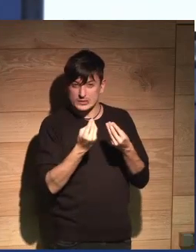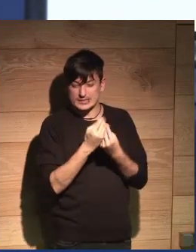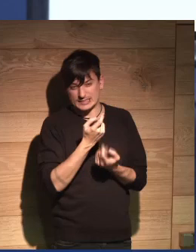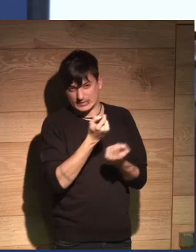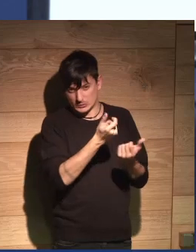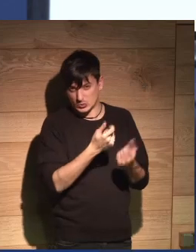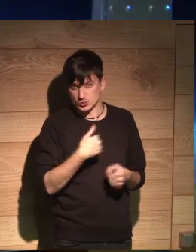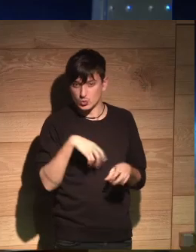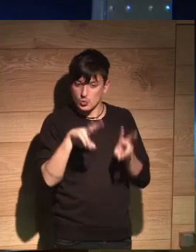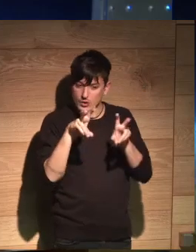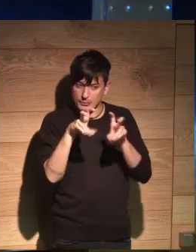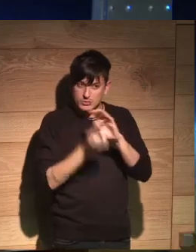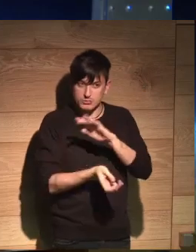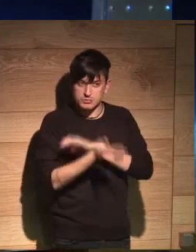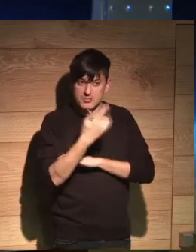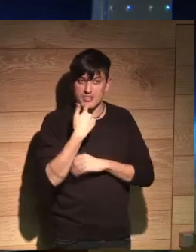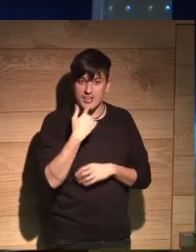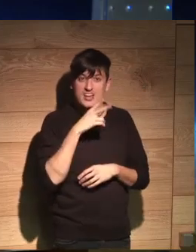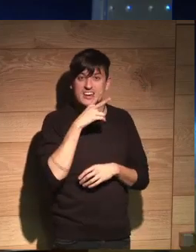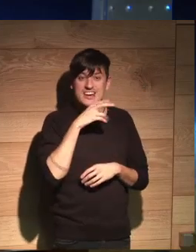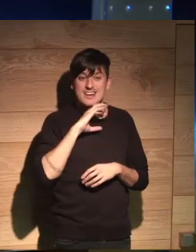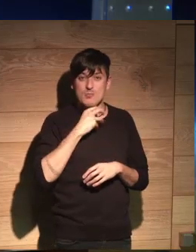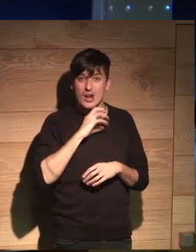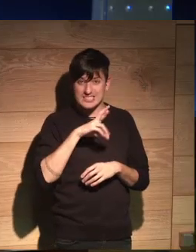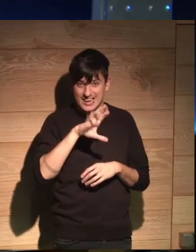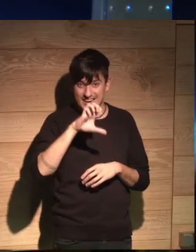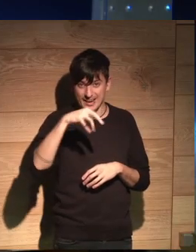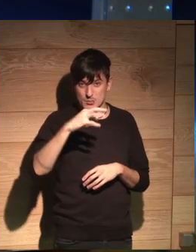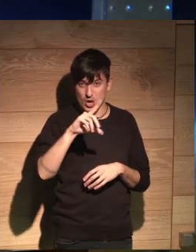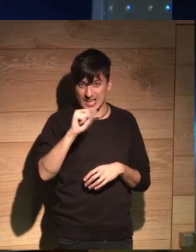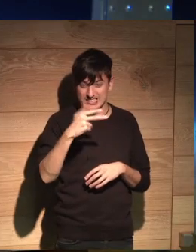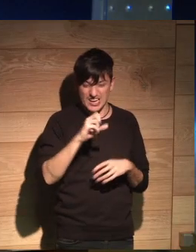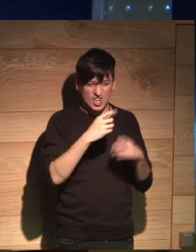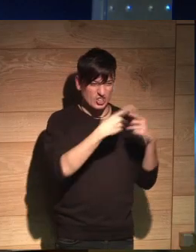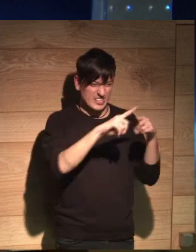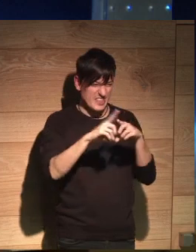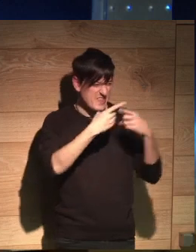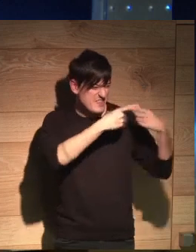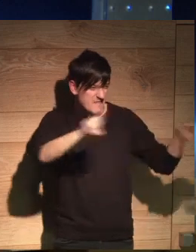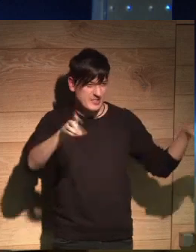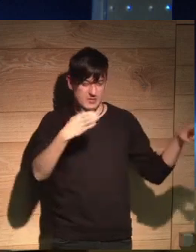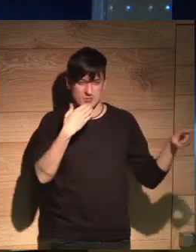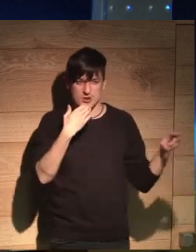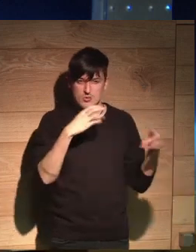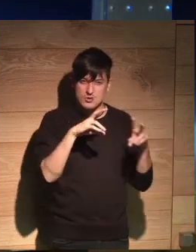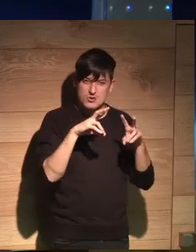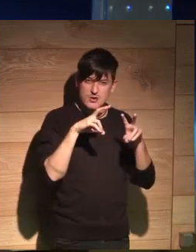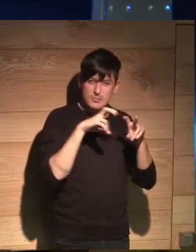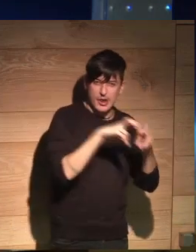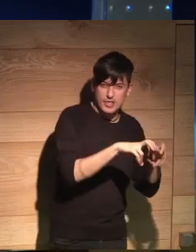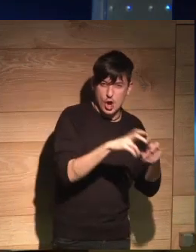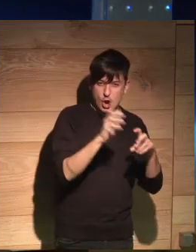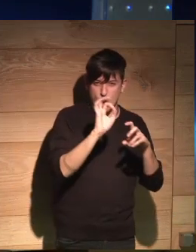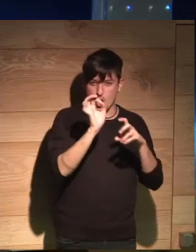capítulo descubriendo cómo a partir de una remolacha unir cosas tan distintas como puede ser la exploración, un